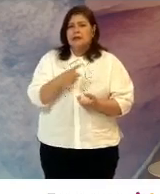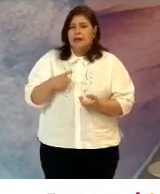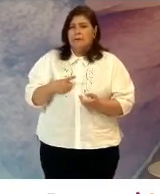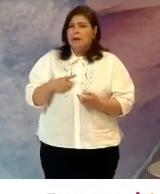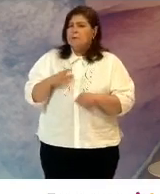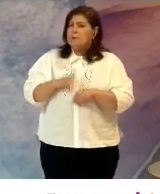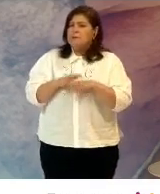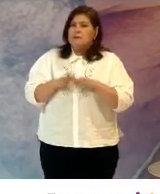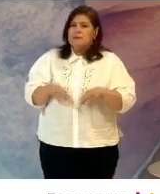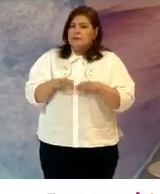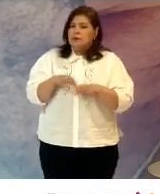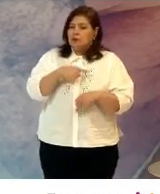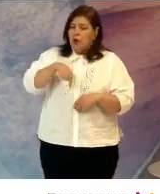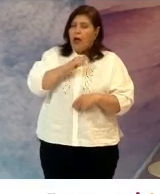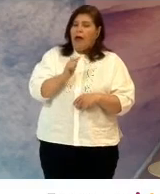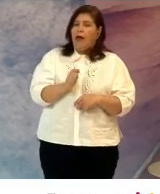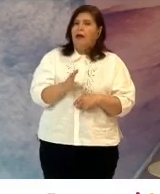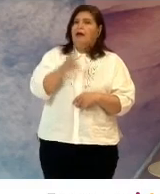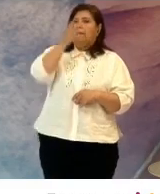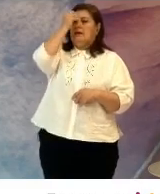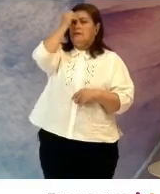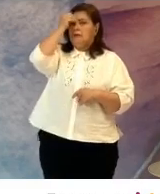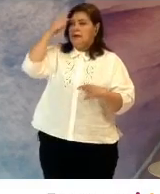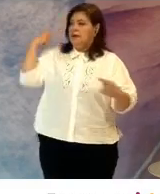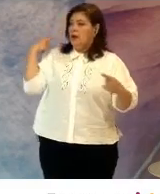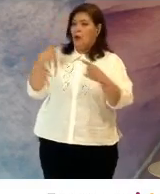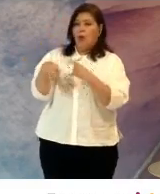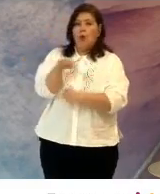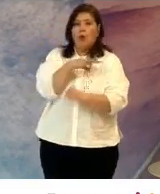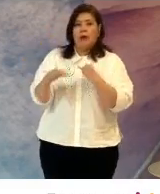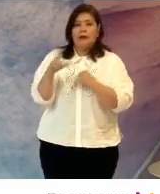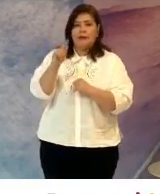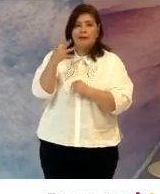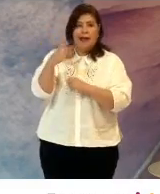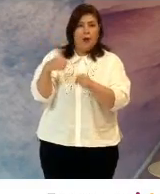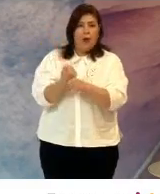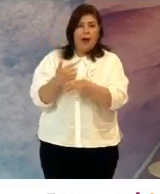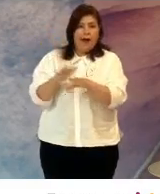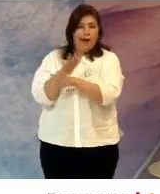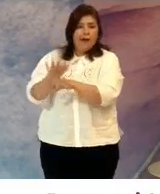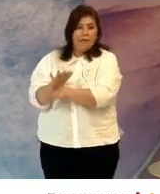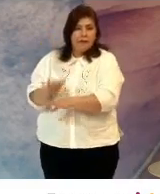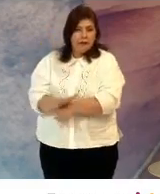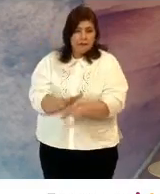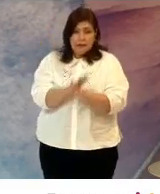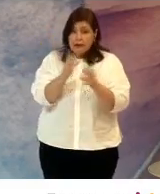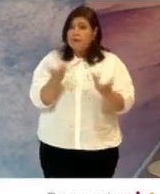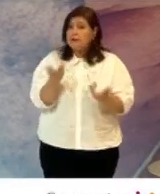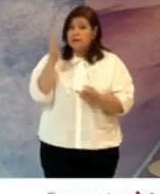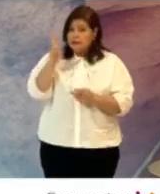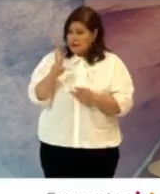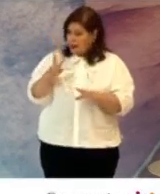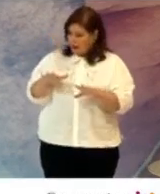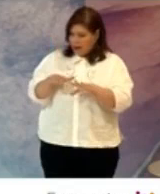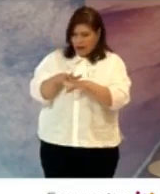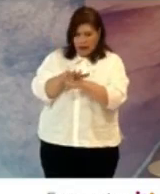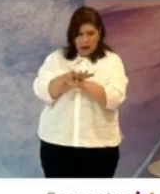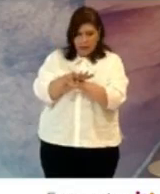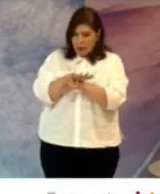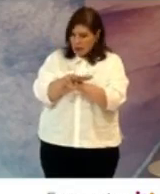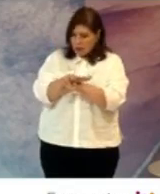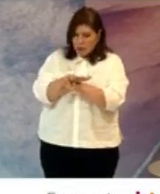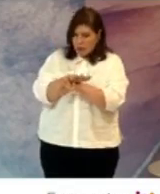principal que hemos aprendido en los últimos 75 años de cambio, es que no podemos crear esos cambios